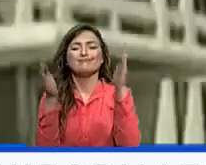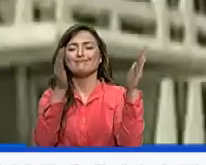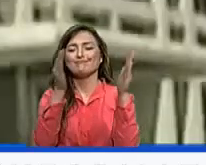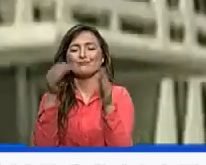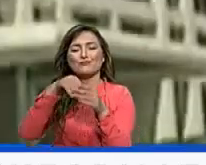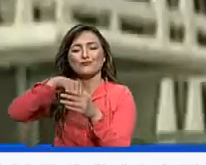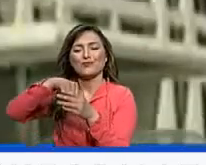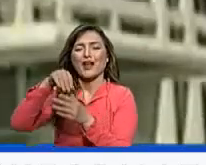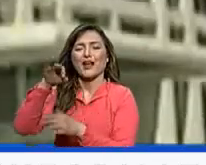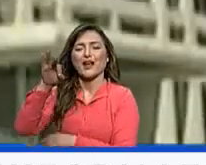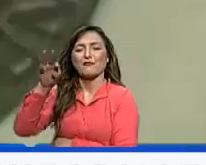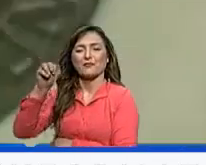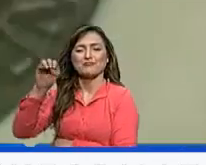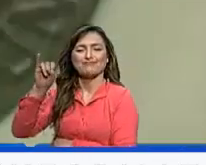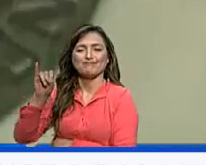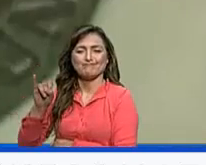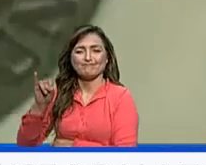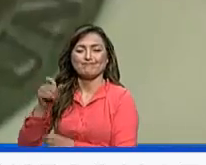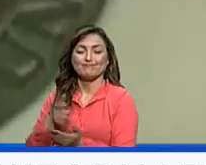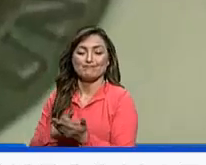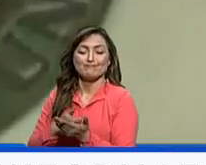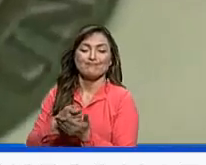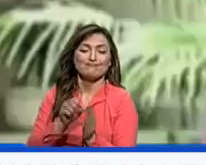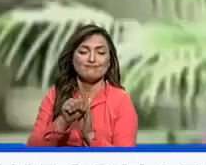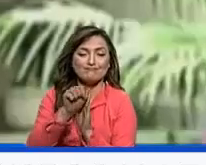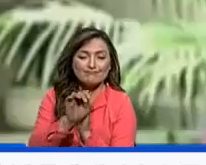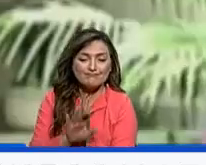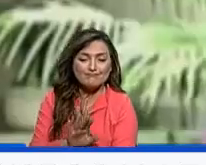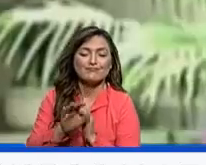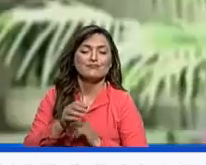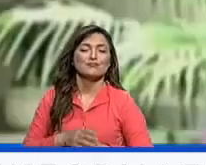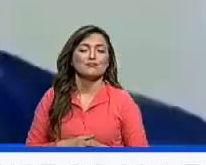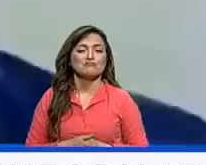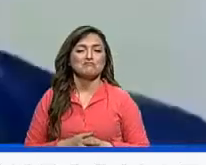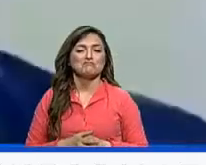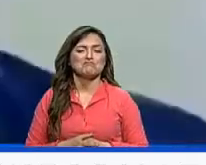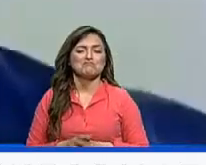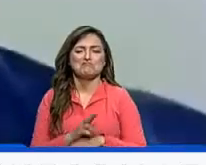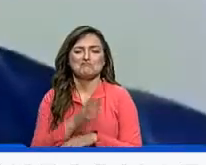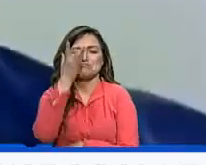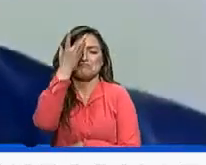que ya el Fondo Monetario Internacional aportó con una contribución, no tienen sentido.